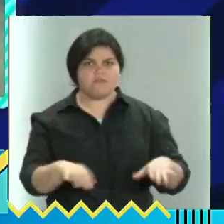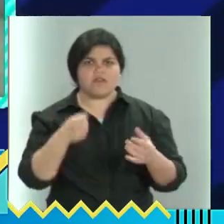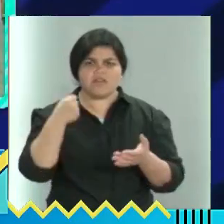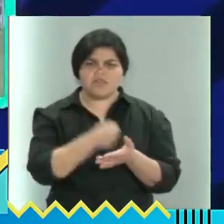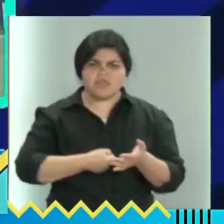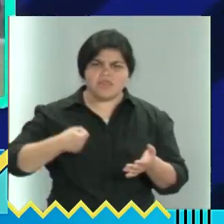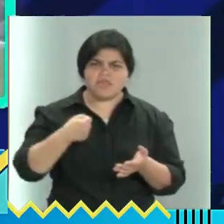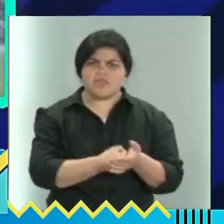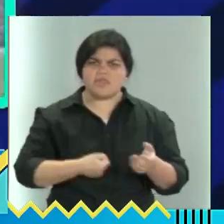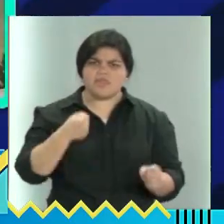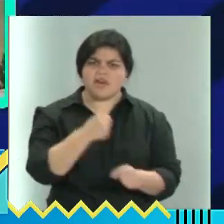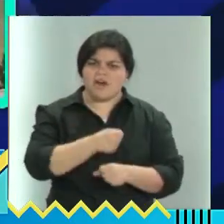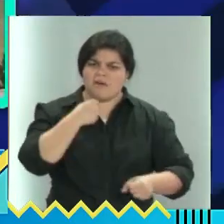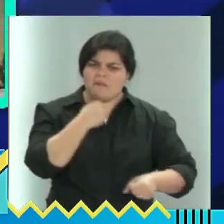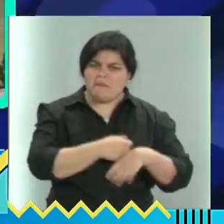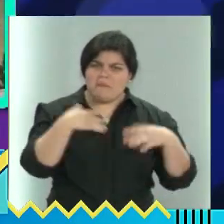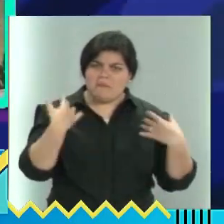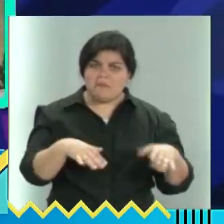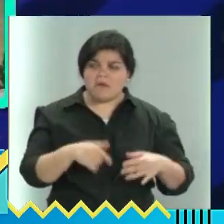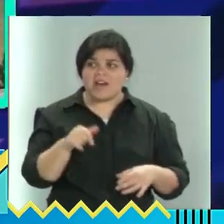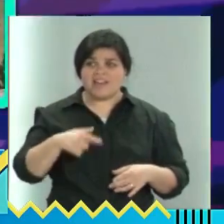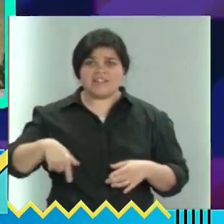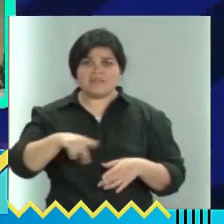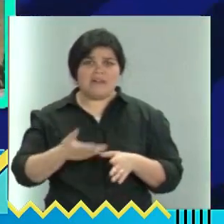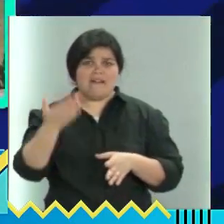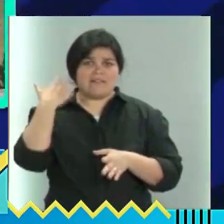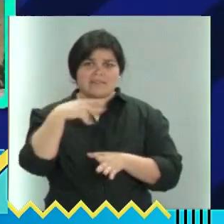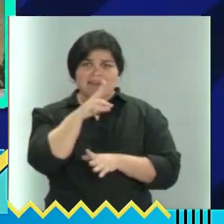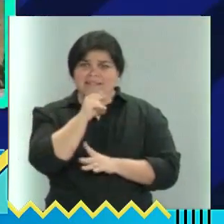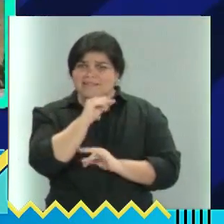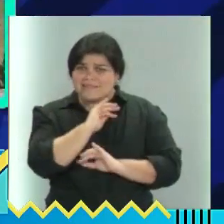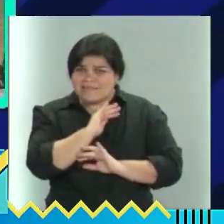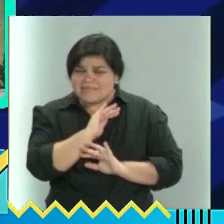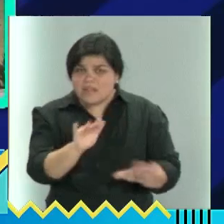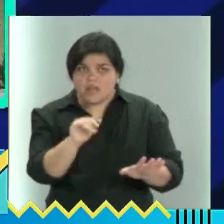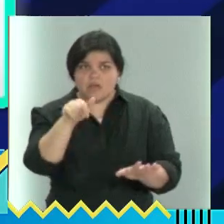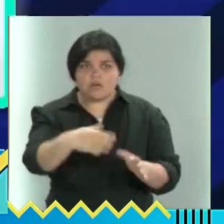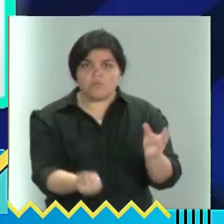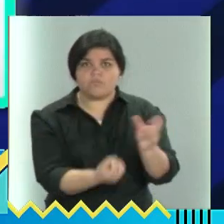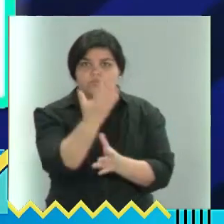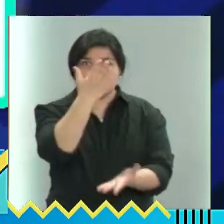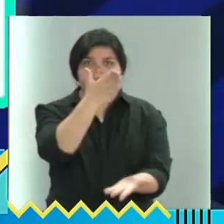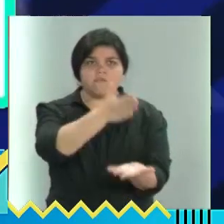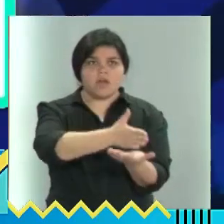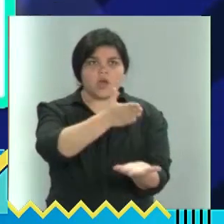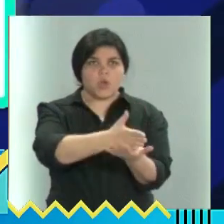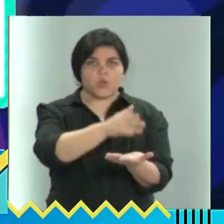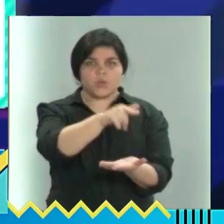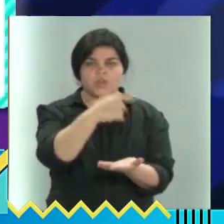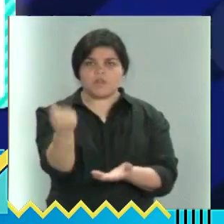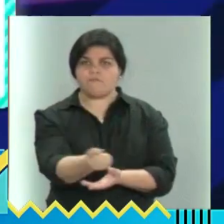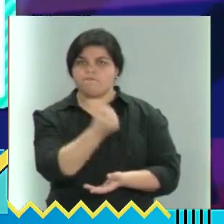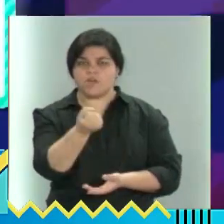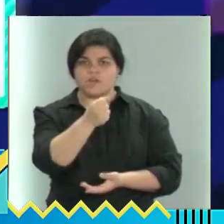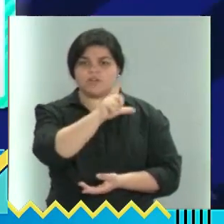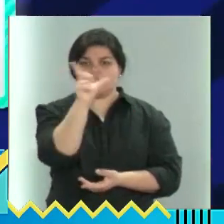bueno, empezaron desde la nada y crearon una facultad que ahora es importantísima a nivel